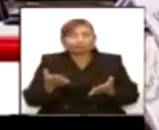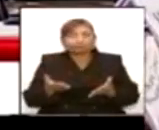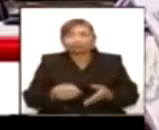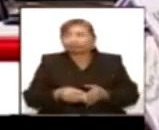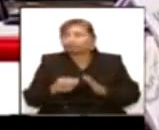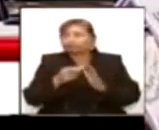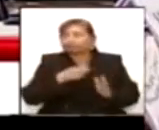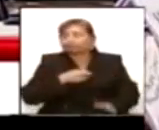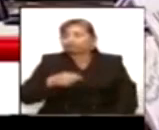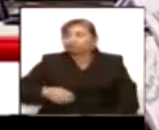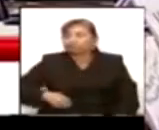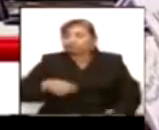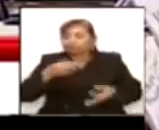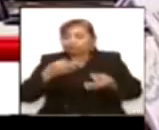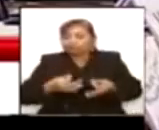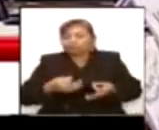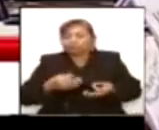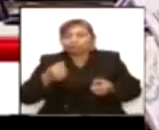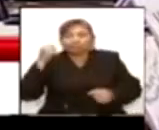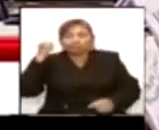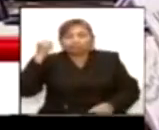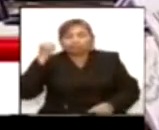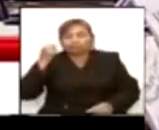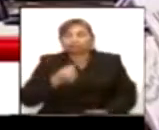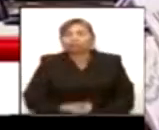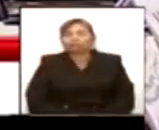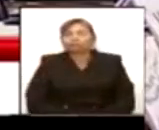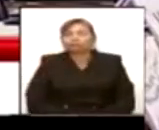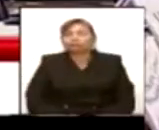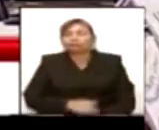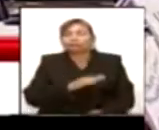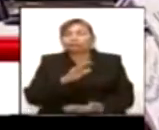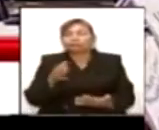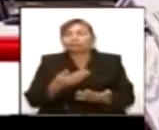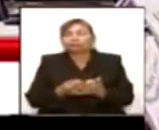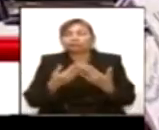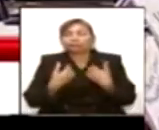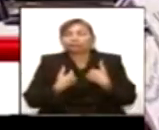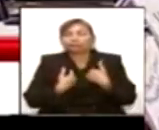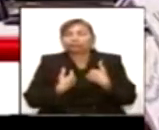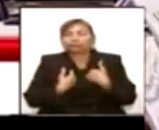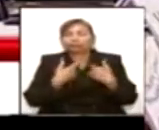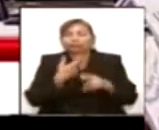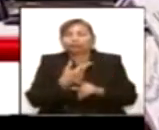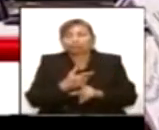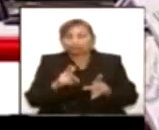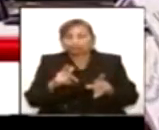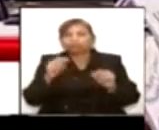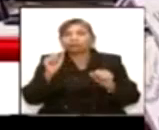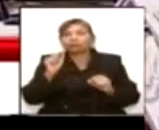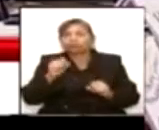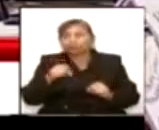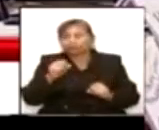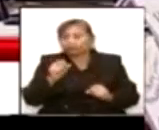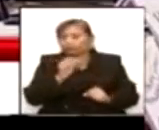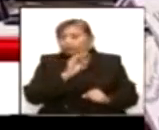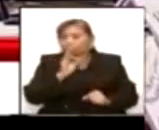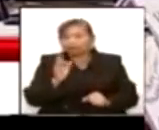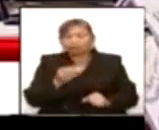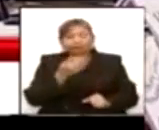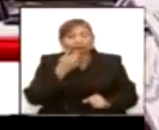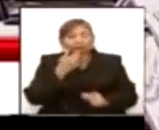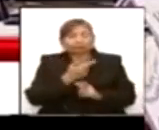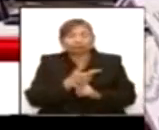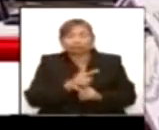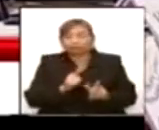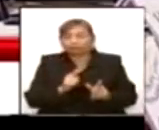presidente, y eso lo determina el derecho. Todos nosotros tenemos derecho a la libertad, sí. Nadie nos puede quitar nuestro derecho